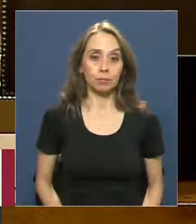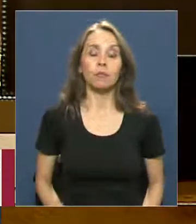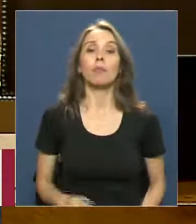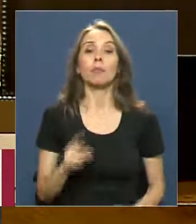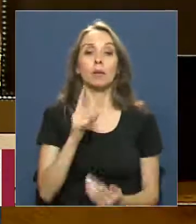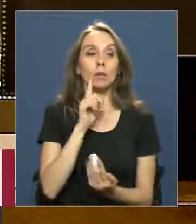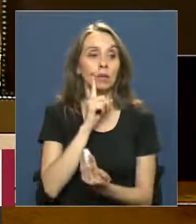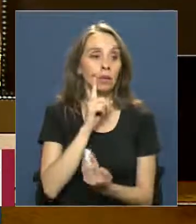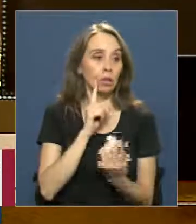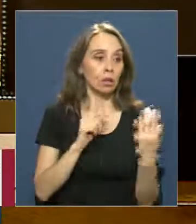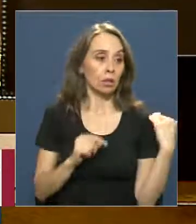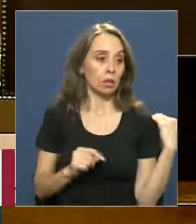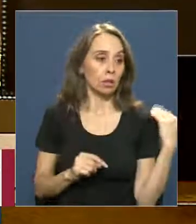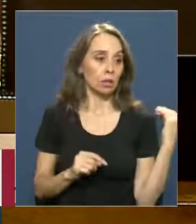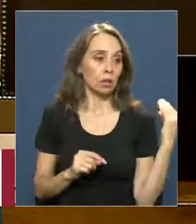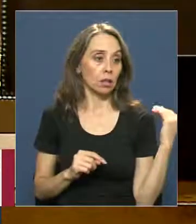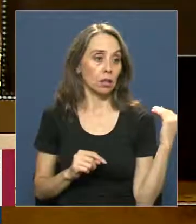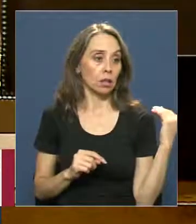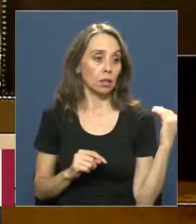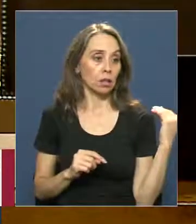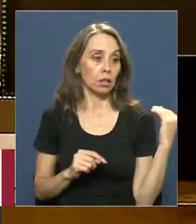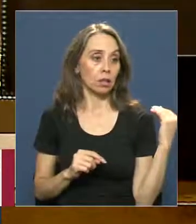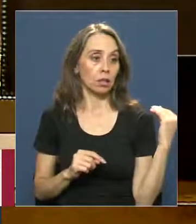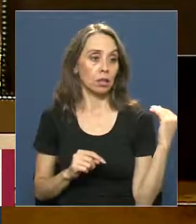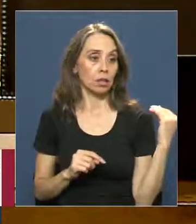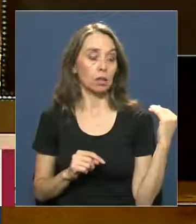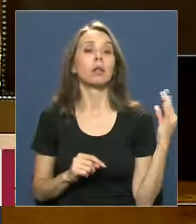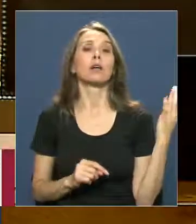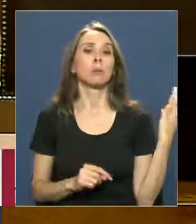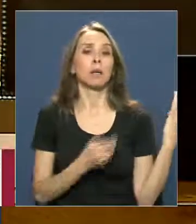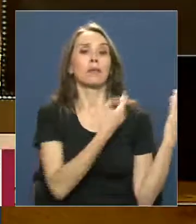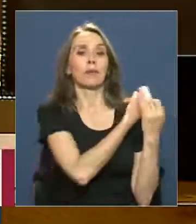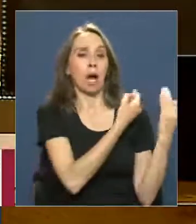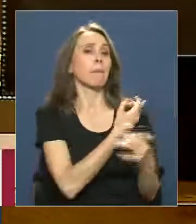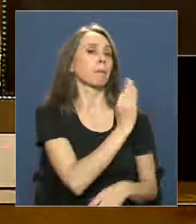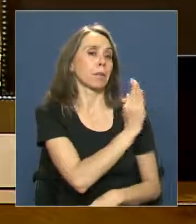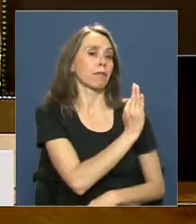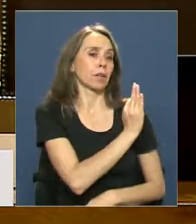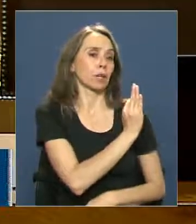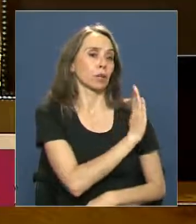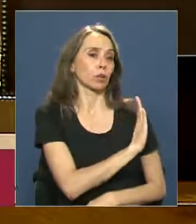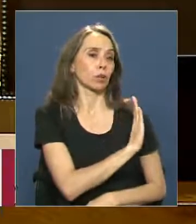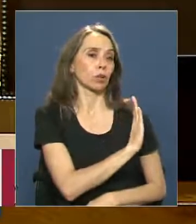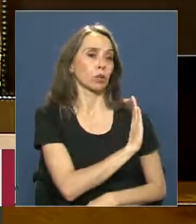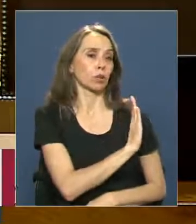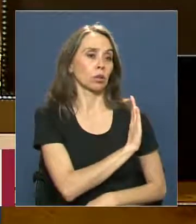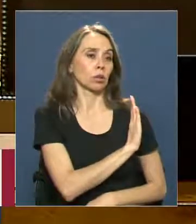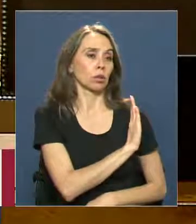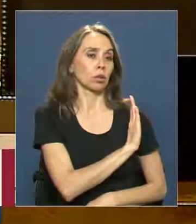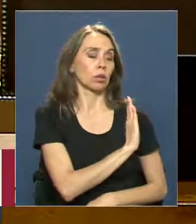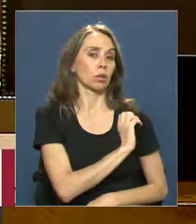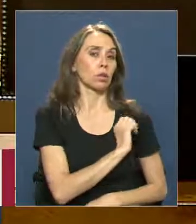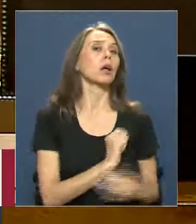Rendirá. No, este proyecto todavía no tiene informe, es de los que estaban. Ah, perfecto. Entonces.